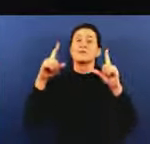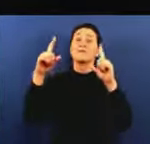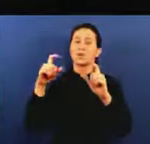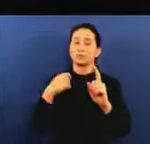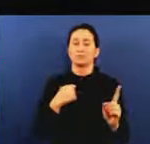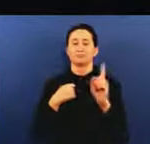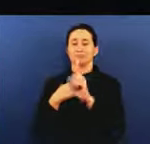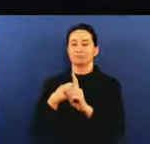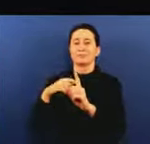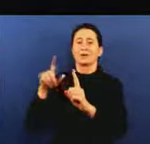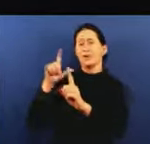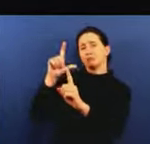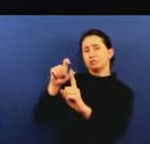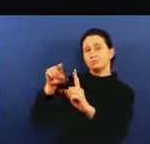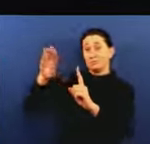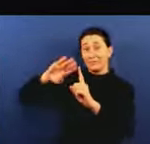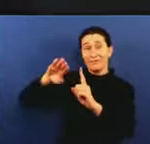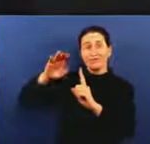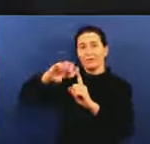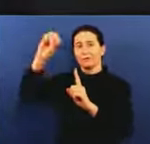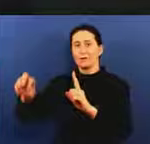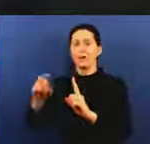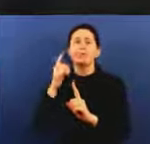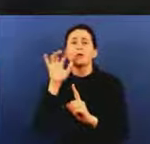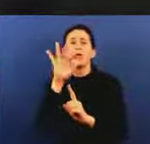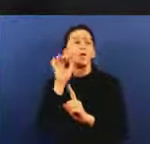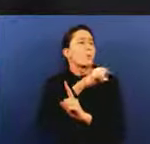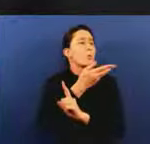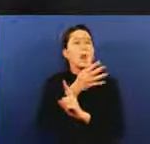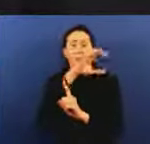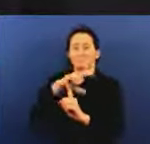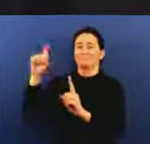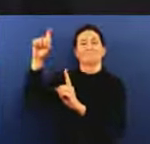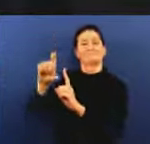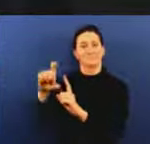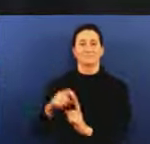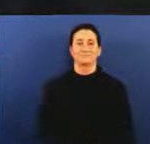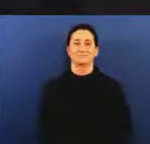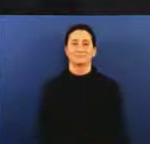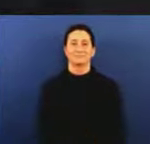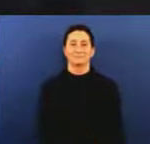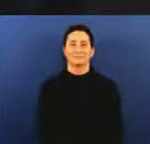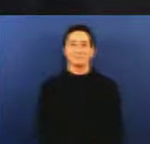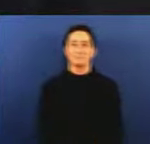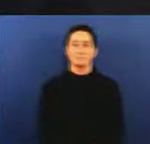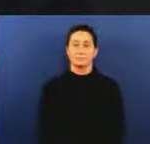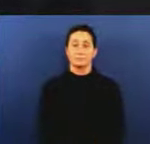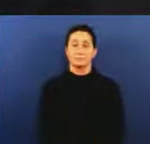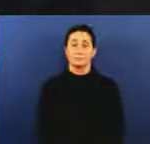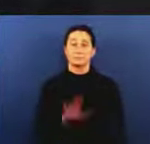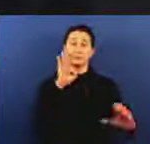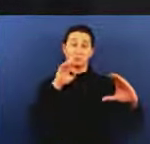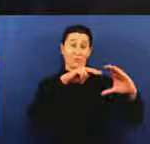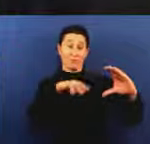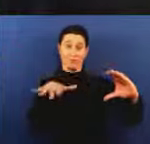lugares emblemáticos de Vizcaya. Y en el lado opuesto al espacio dedicado al Athletic, el público puede poner a prueba su habilidad